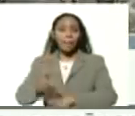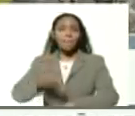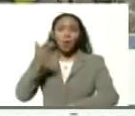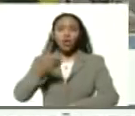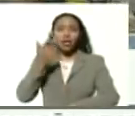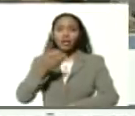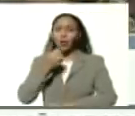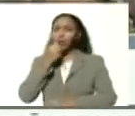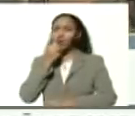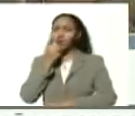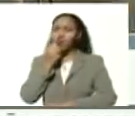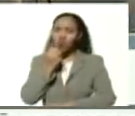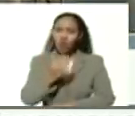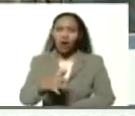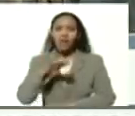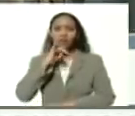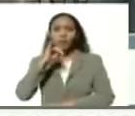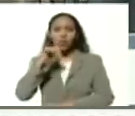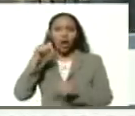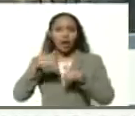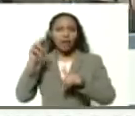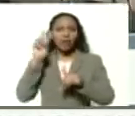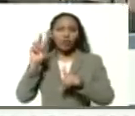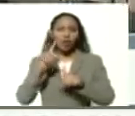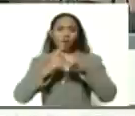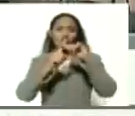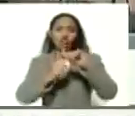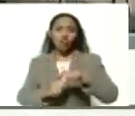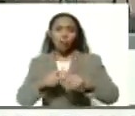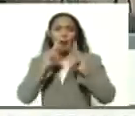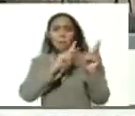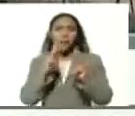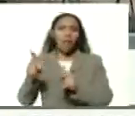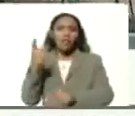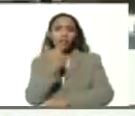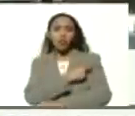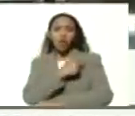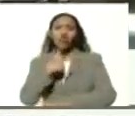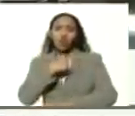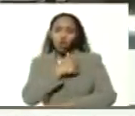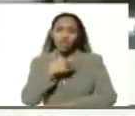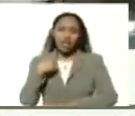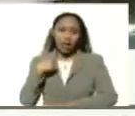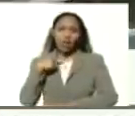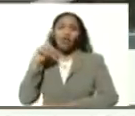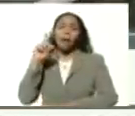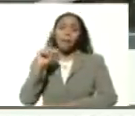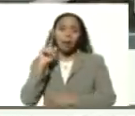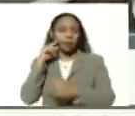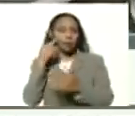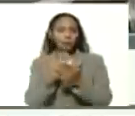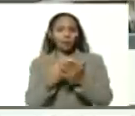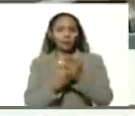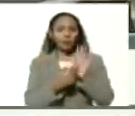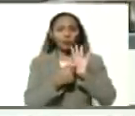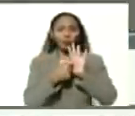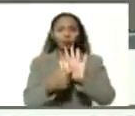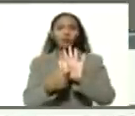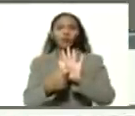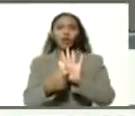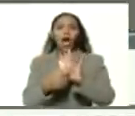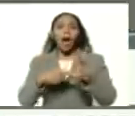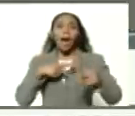y buena noticia para Venezuela. Se suma el plan de vacunación. Yo quisiera que también mostráramos a Venezuela